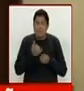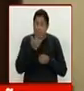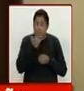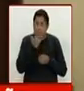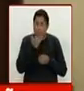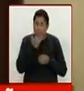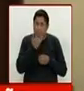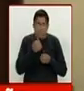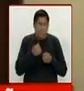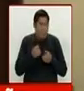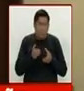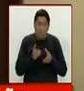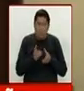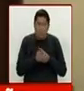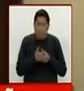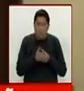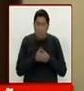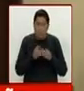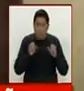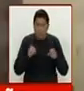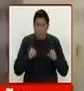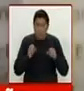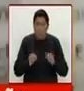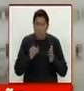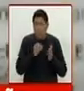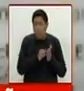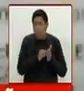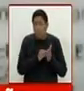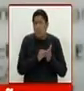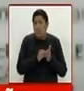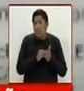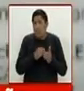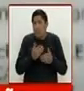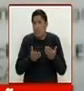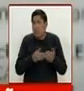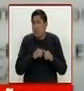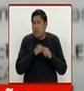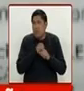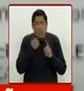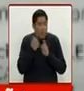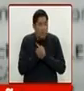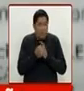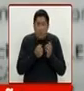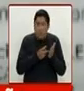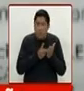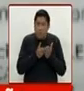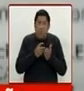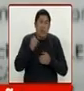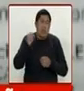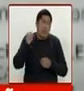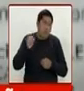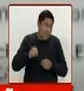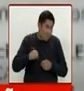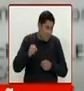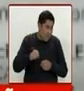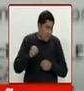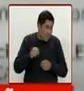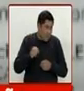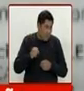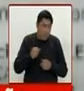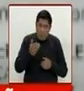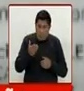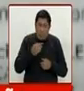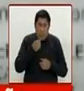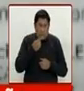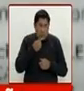convicciones también, documentos que puedan establecer la situación, la verdad. Sí, mira, Federico,